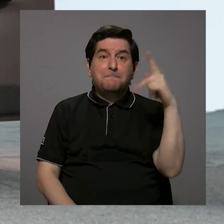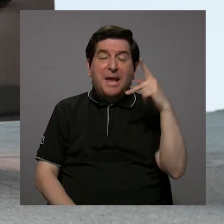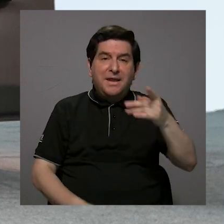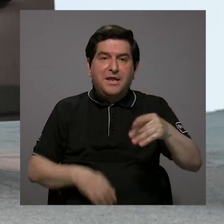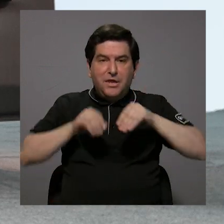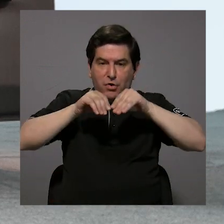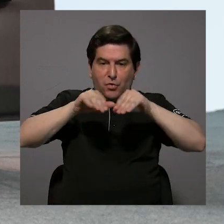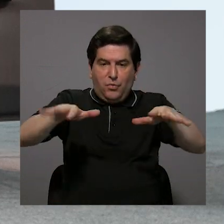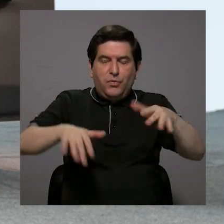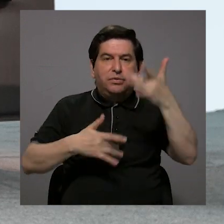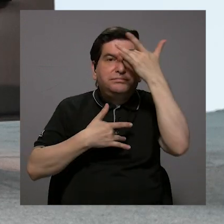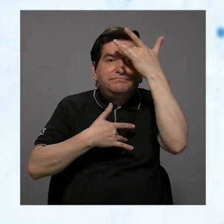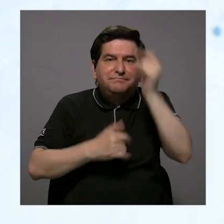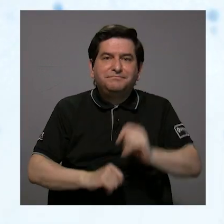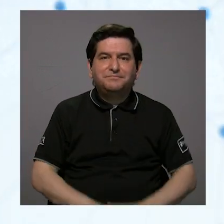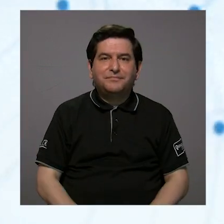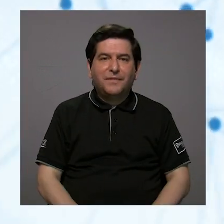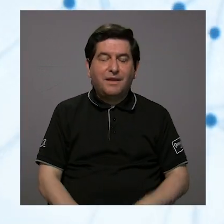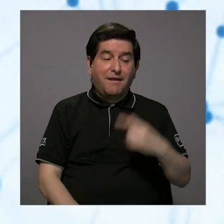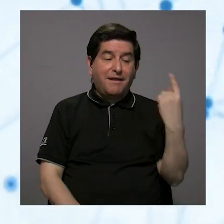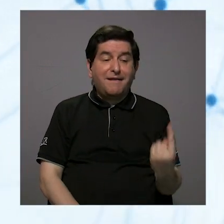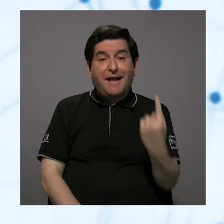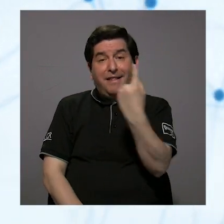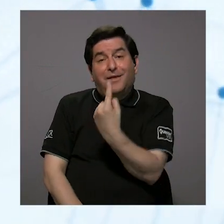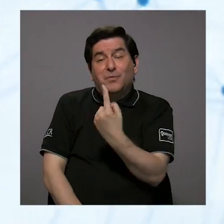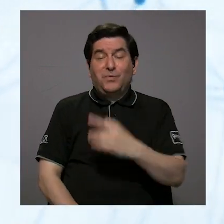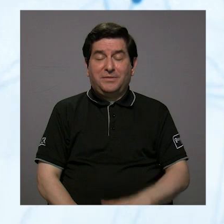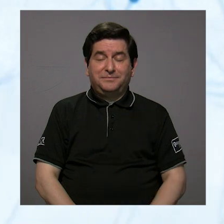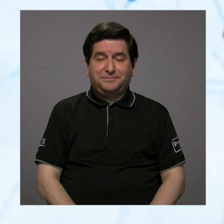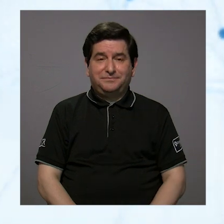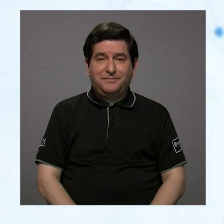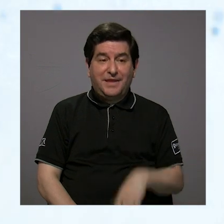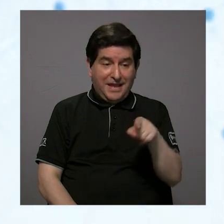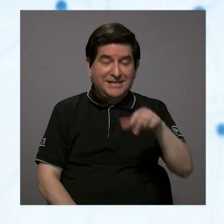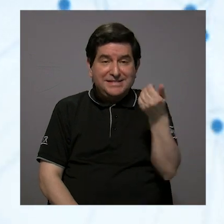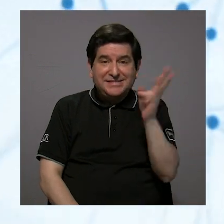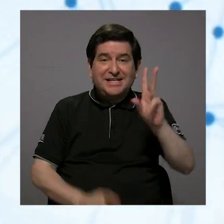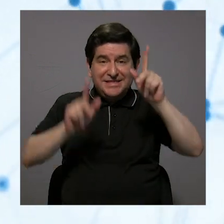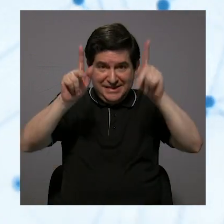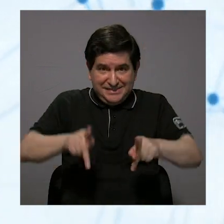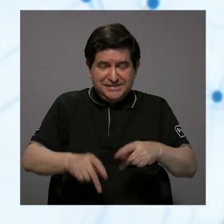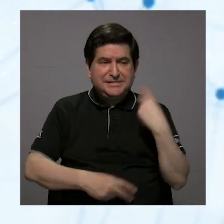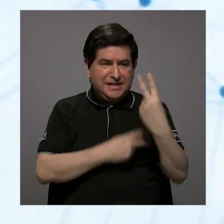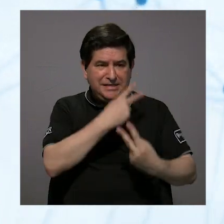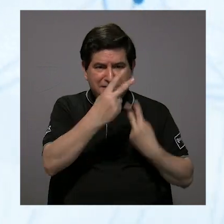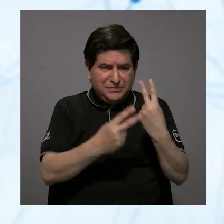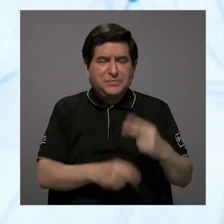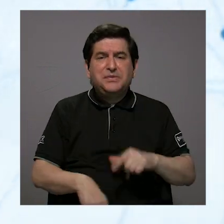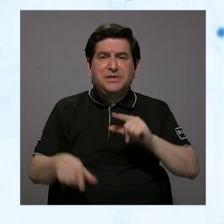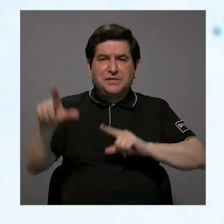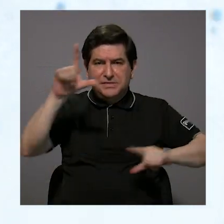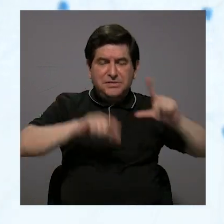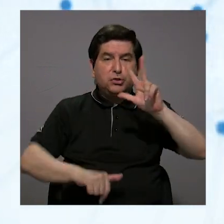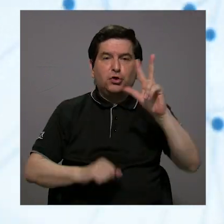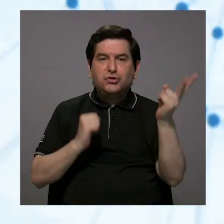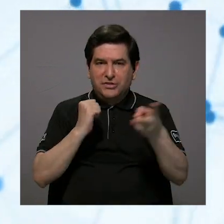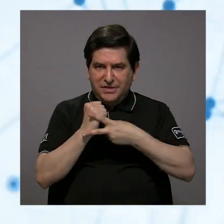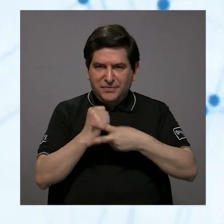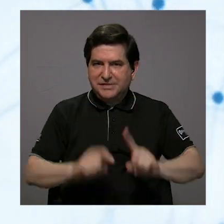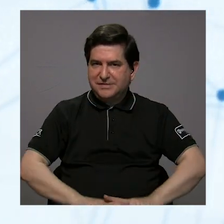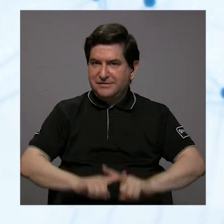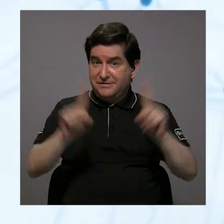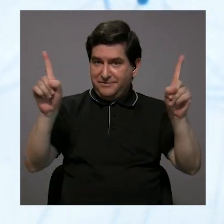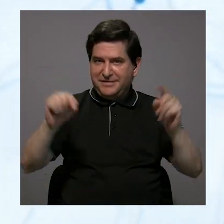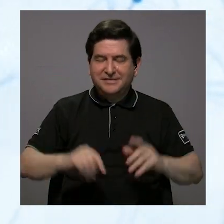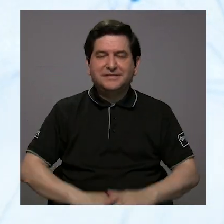el peligro de contagio entre ellas, entonces una por una. Cada una de esas 16 personas visitó el laboratorio en 3